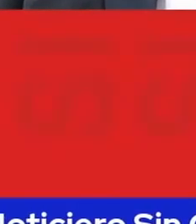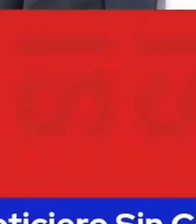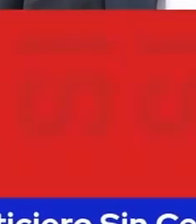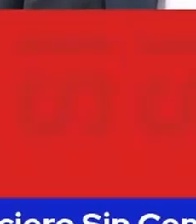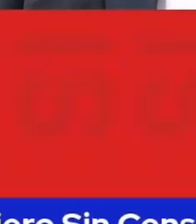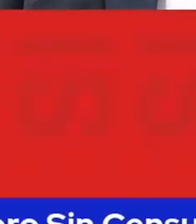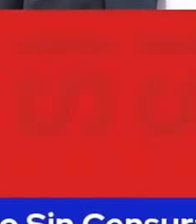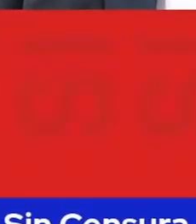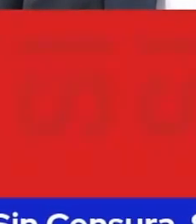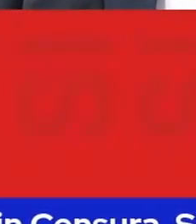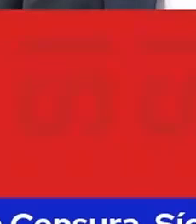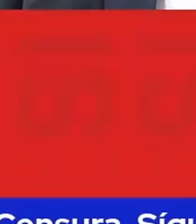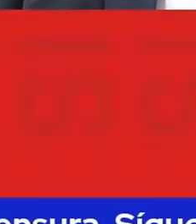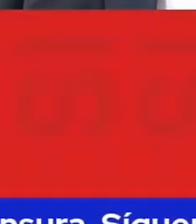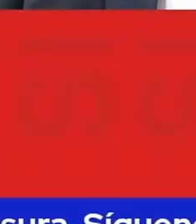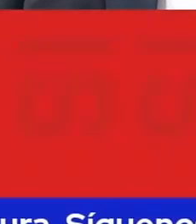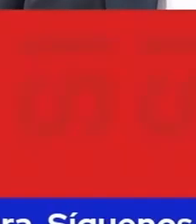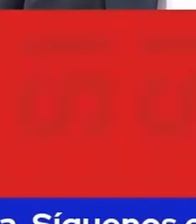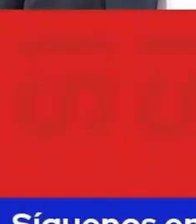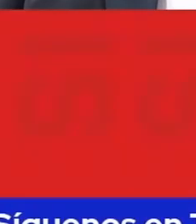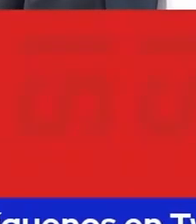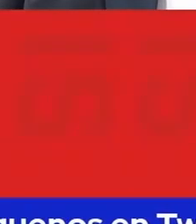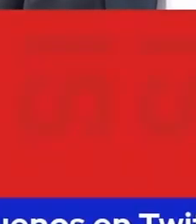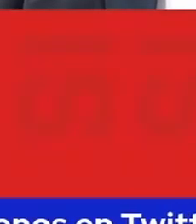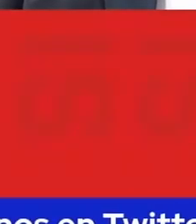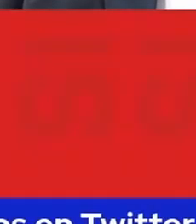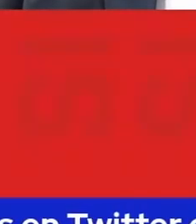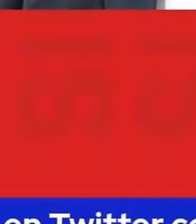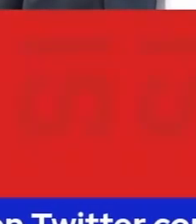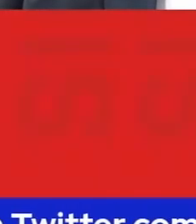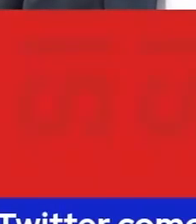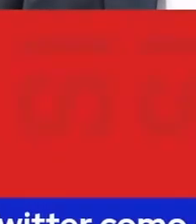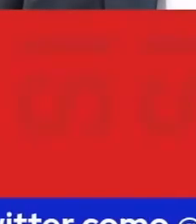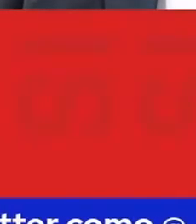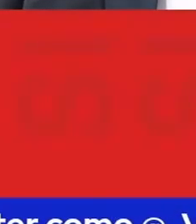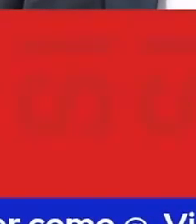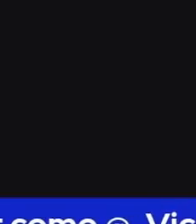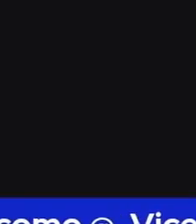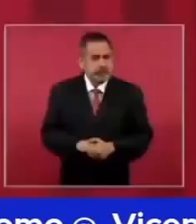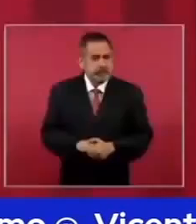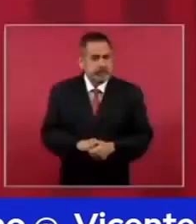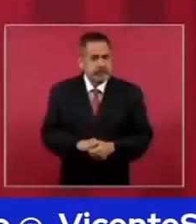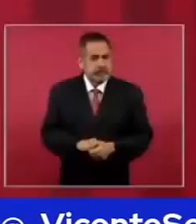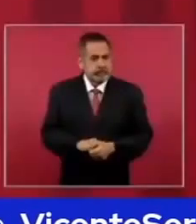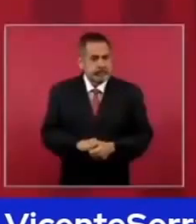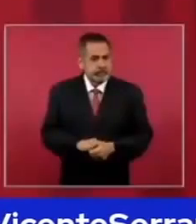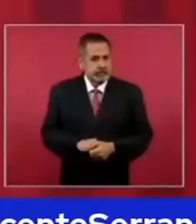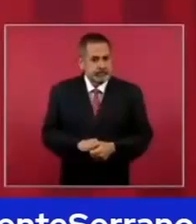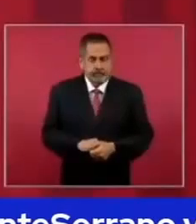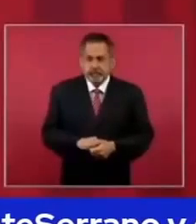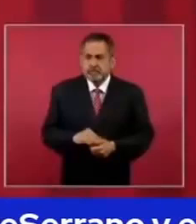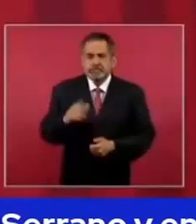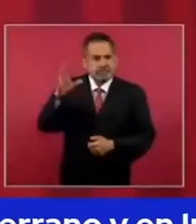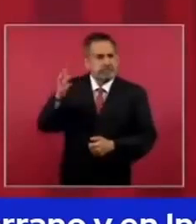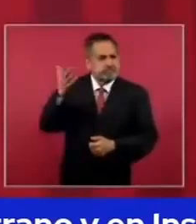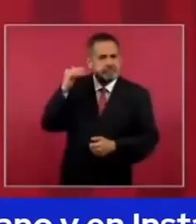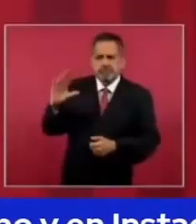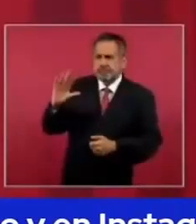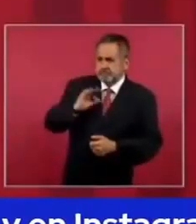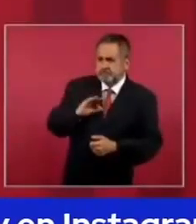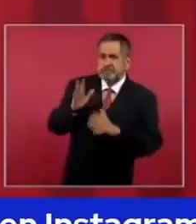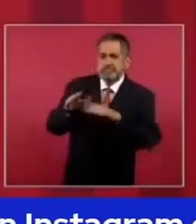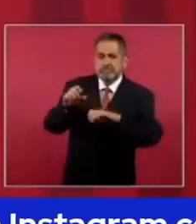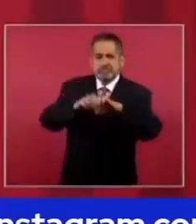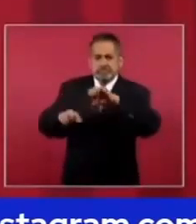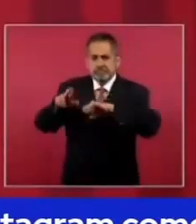momento. ¡No! Le cuestionó al presidente si se puede callar ya para que se sientan satisfechos en Perú. Es más,